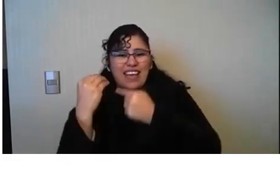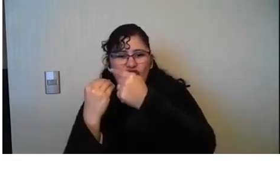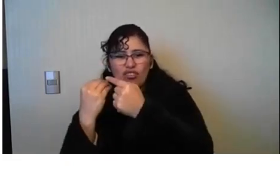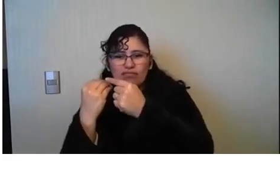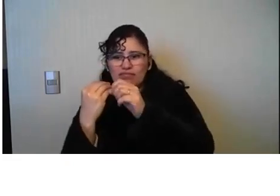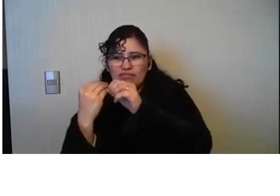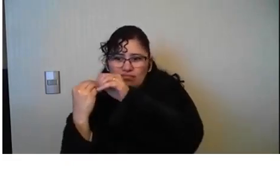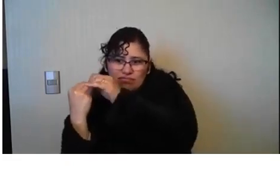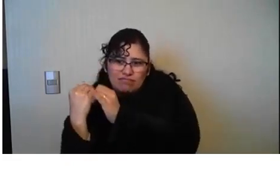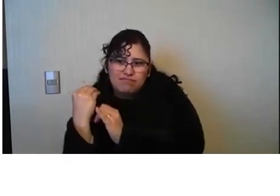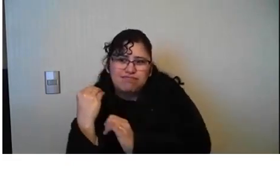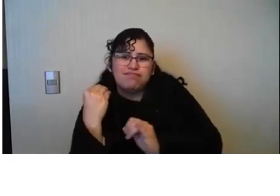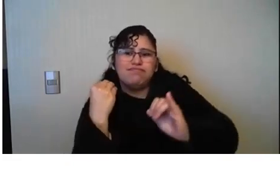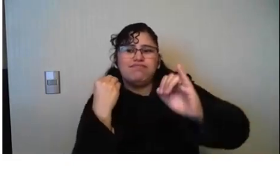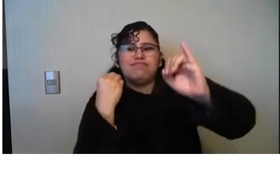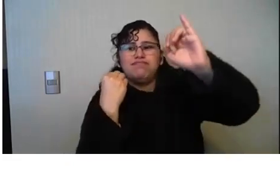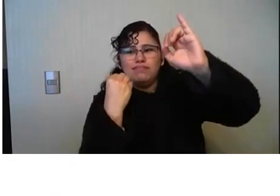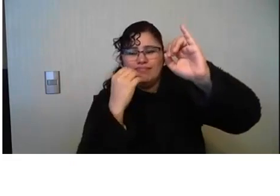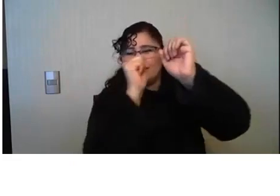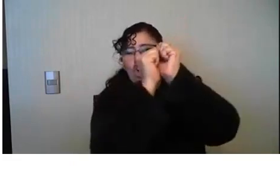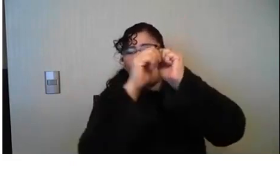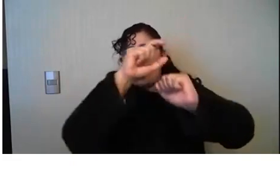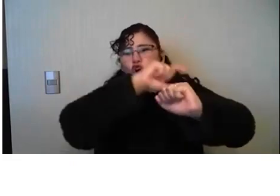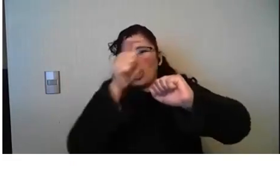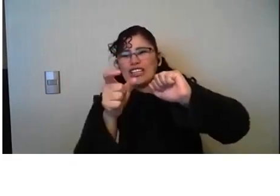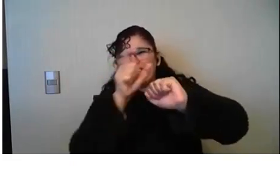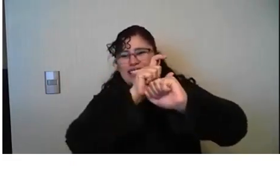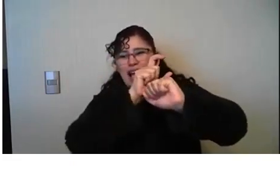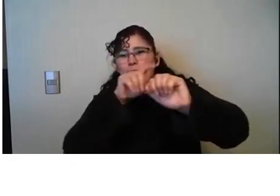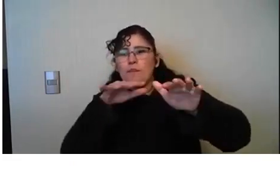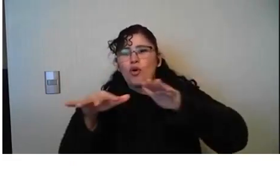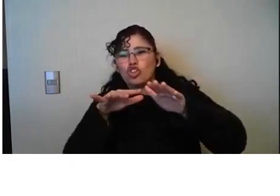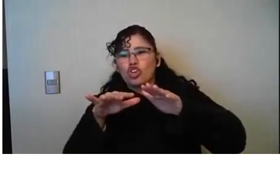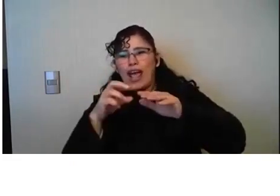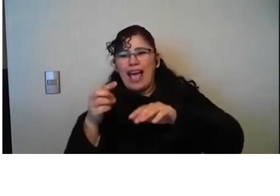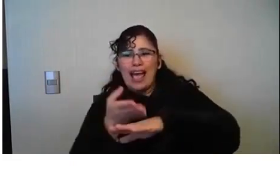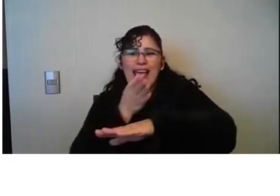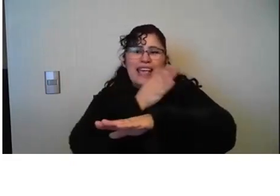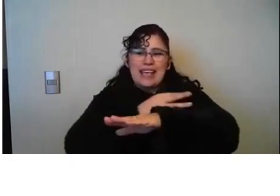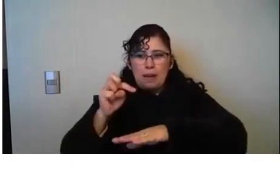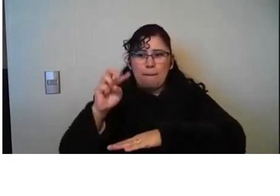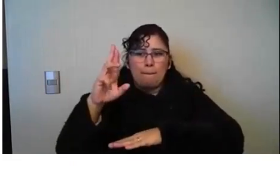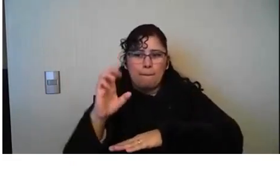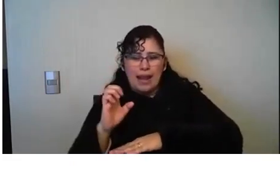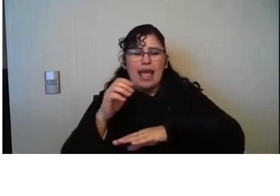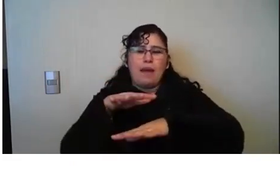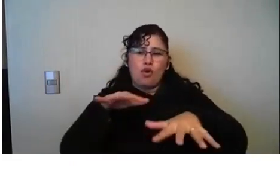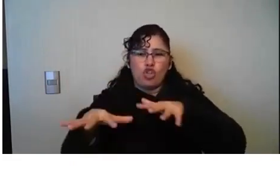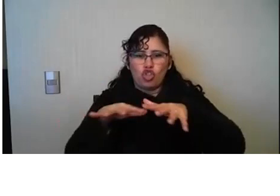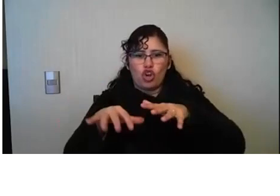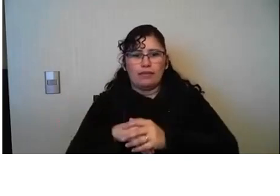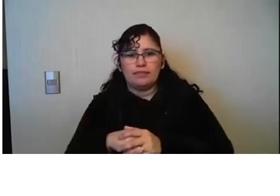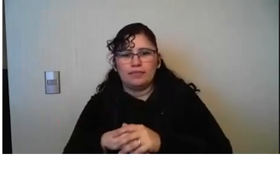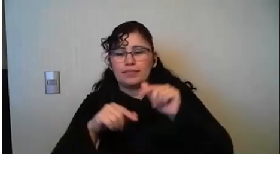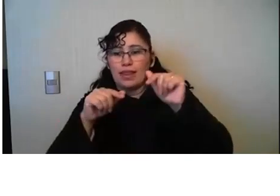motora y premotora. esta corteza motora y premotora se